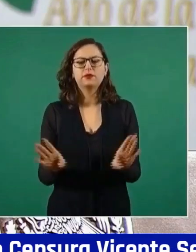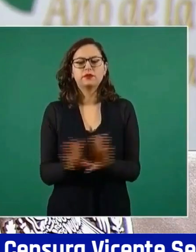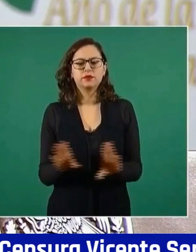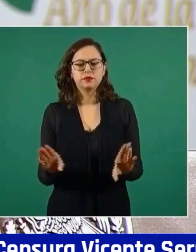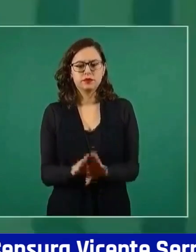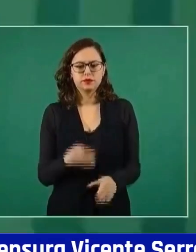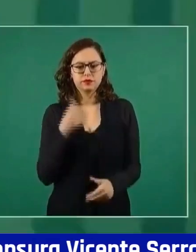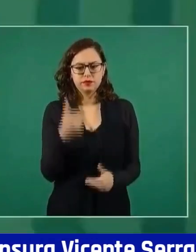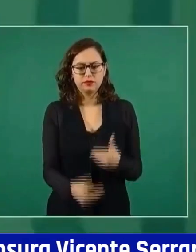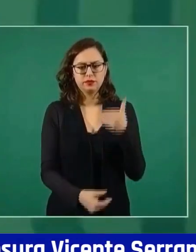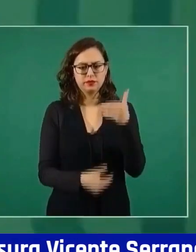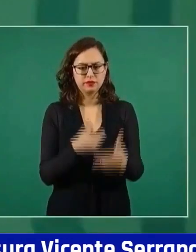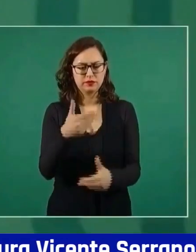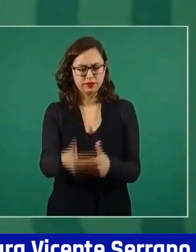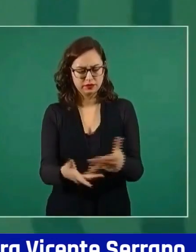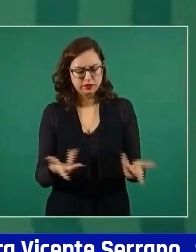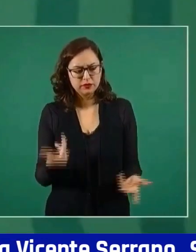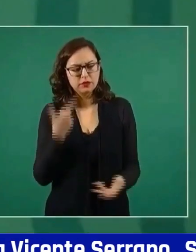está haciendo